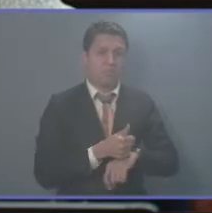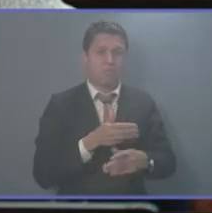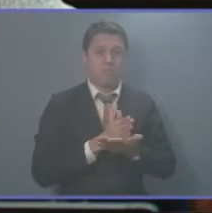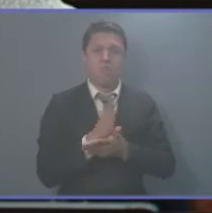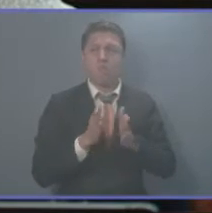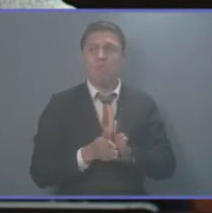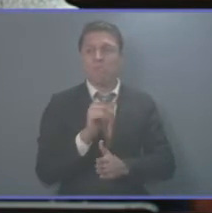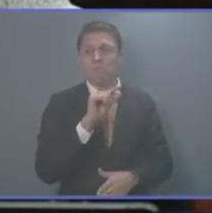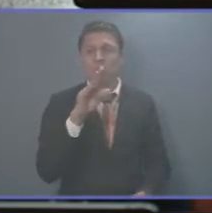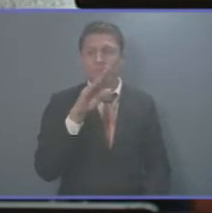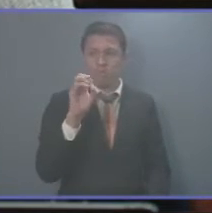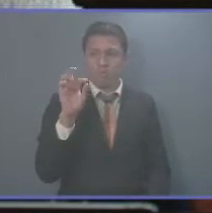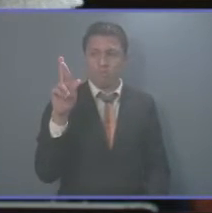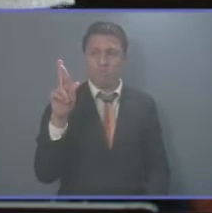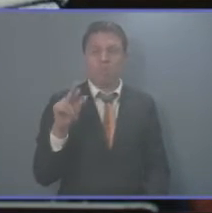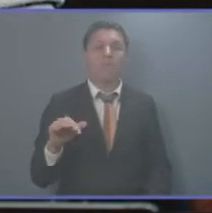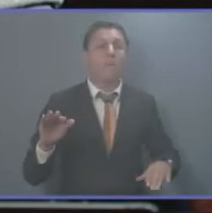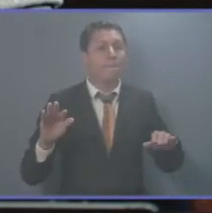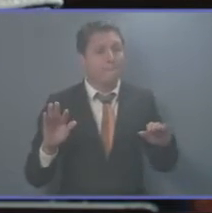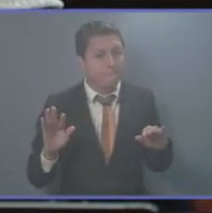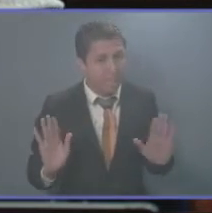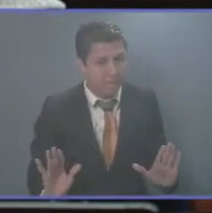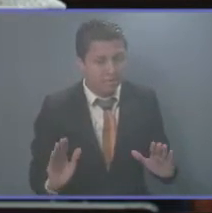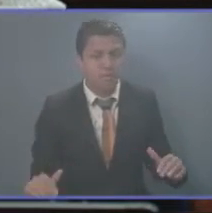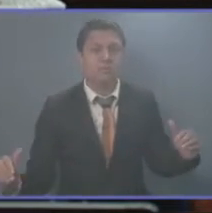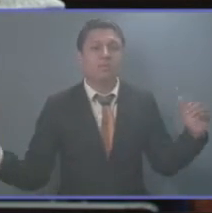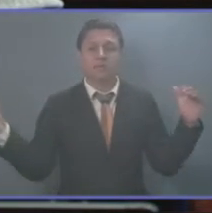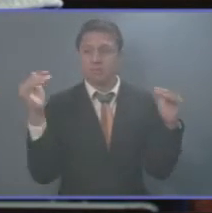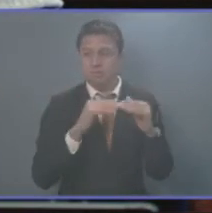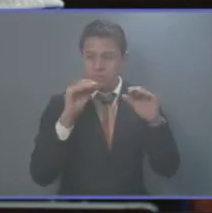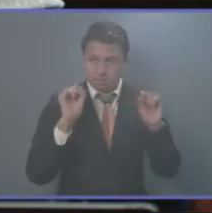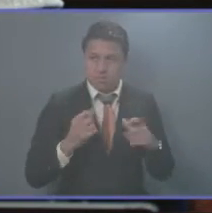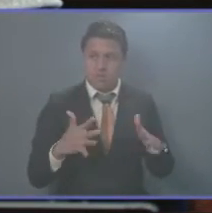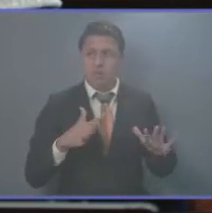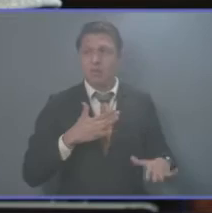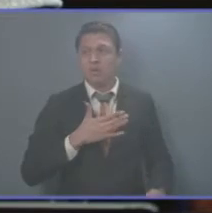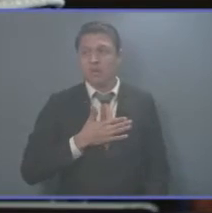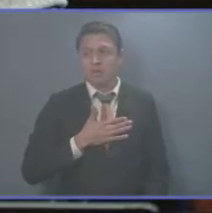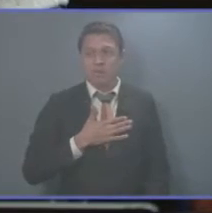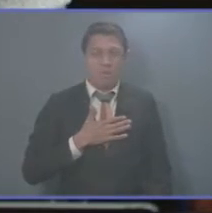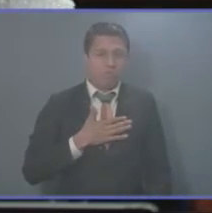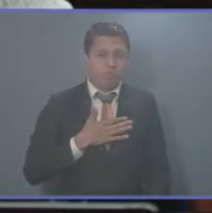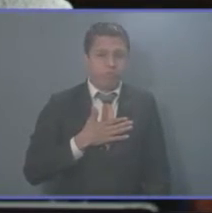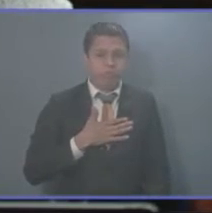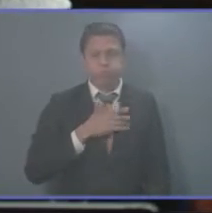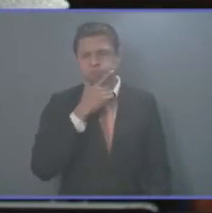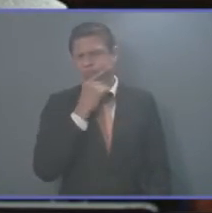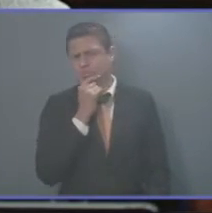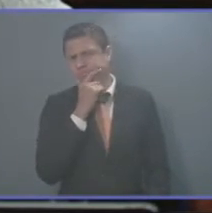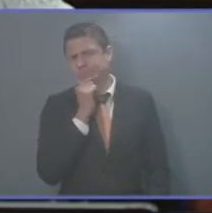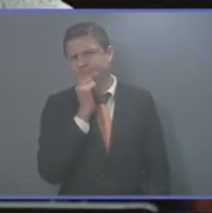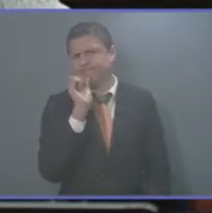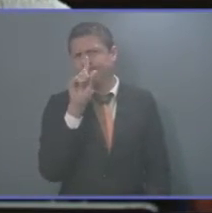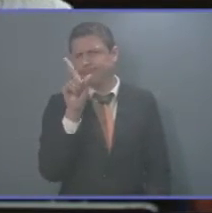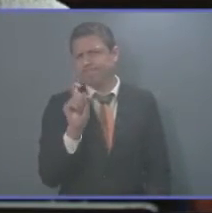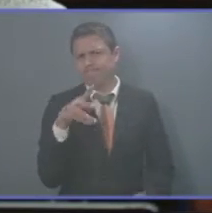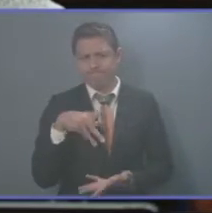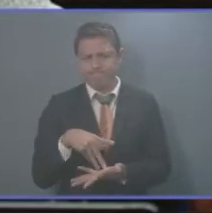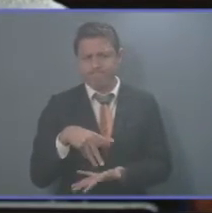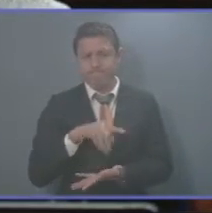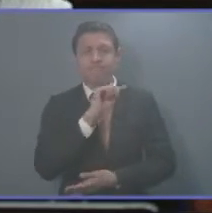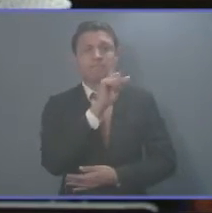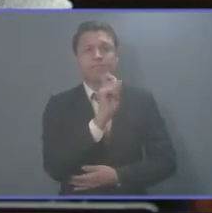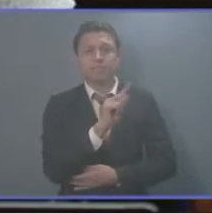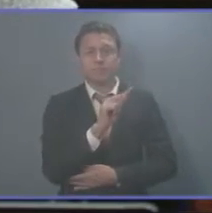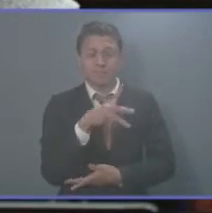BCR. Pero también hemos tenido la incógnita de la población